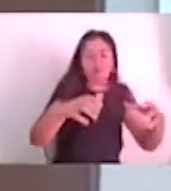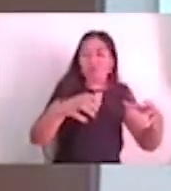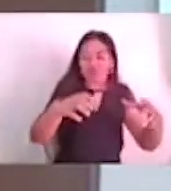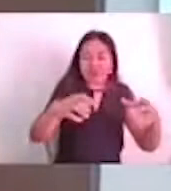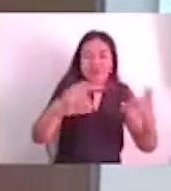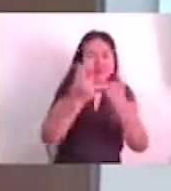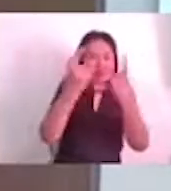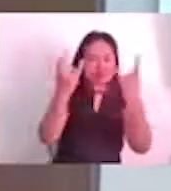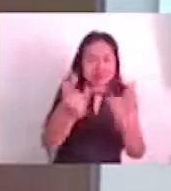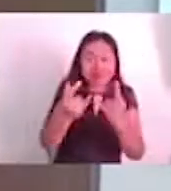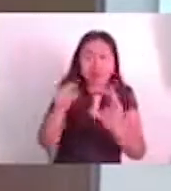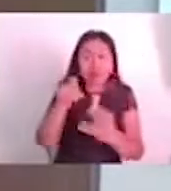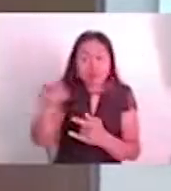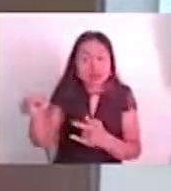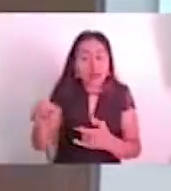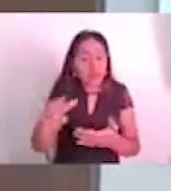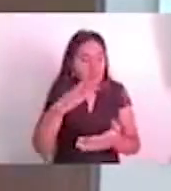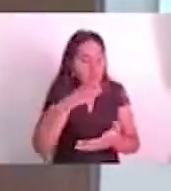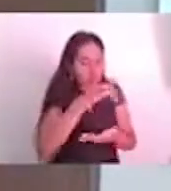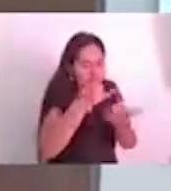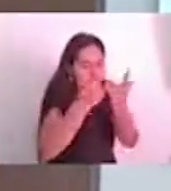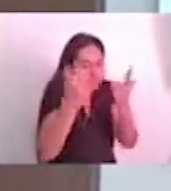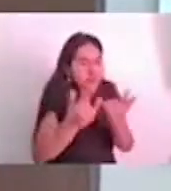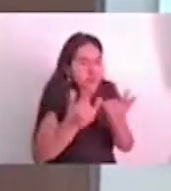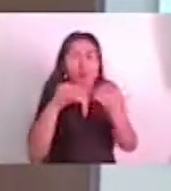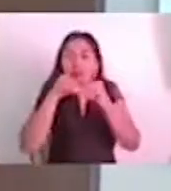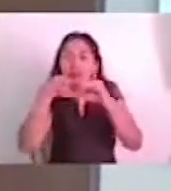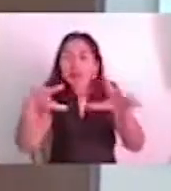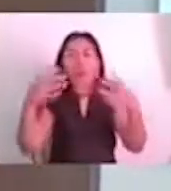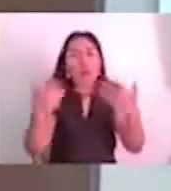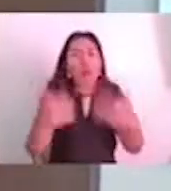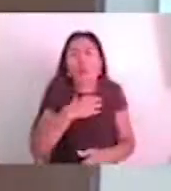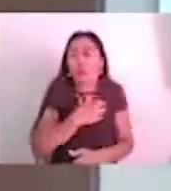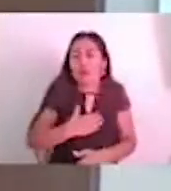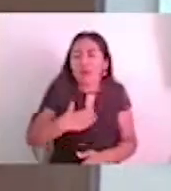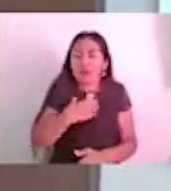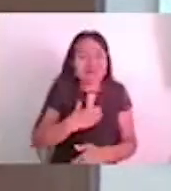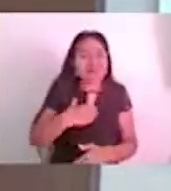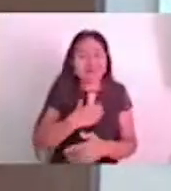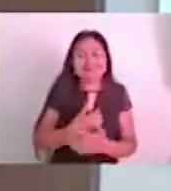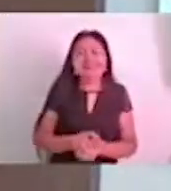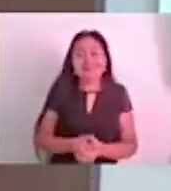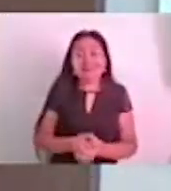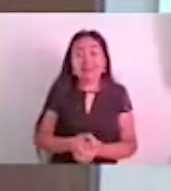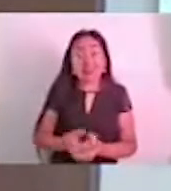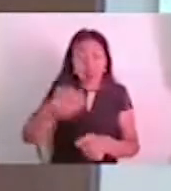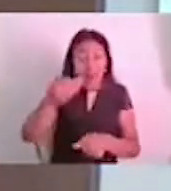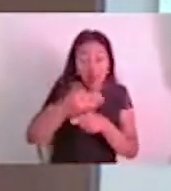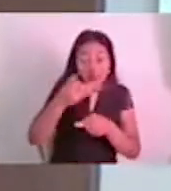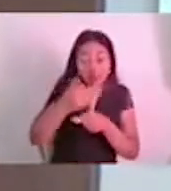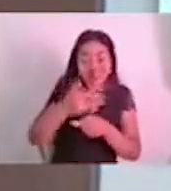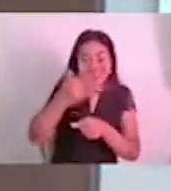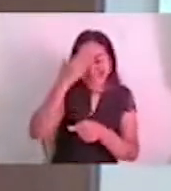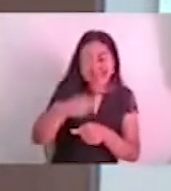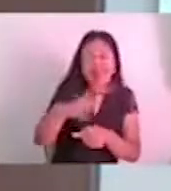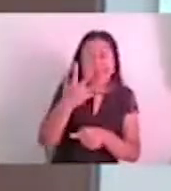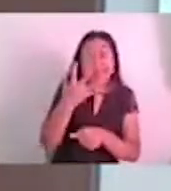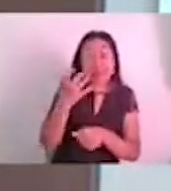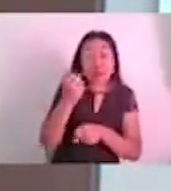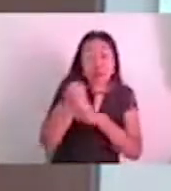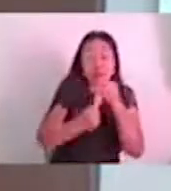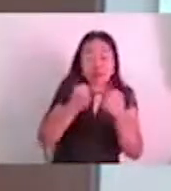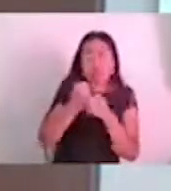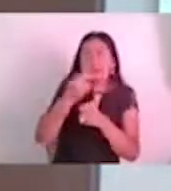a Tenochtitlán esta semana. Voces que hemos estado oyendo en réplica por la conmemoración de los 500 años de la